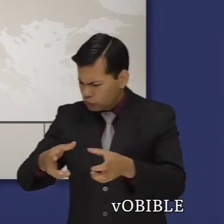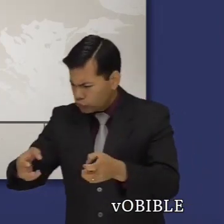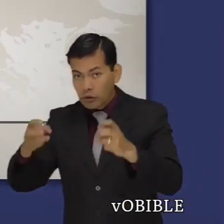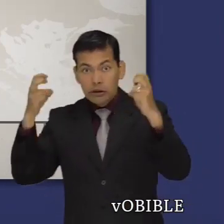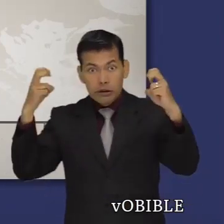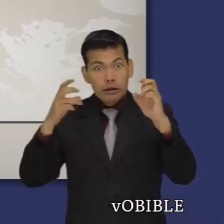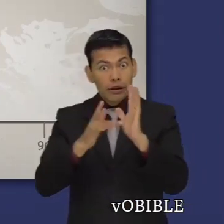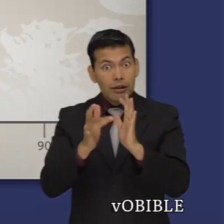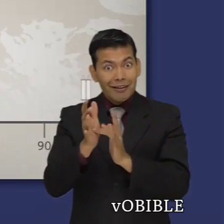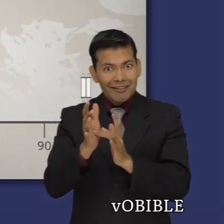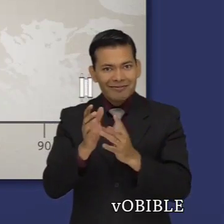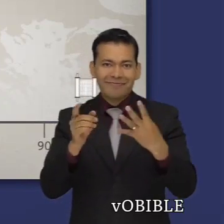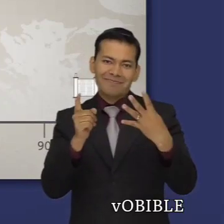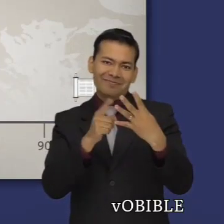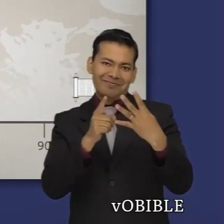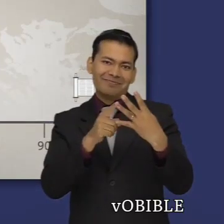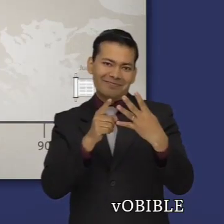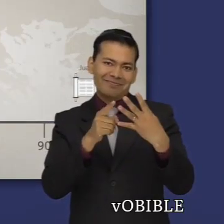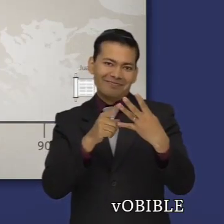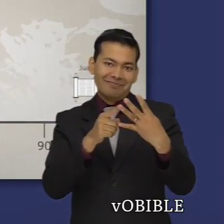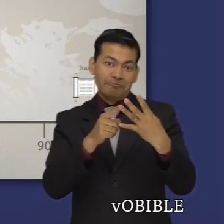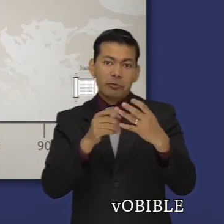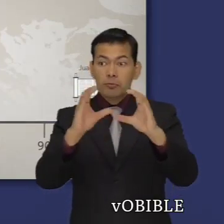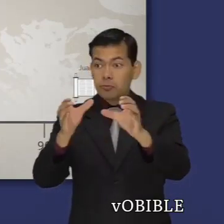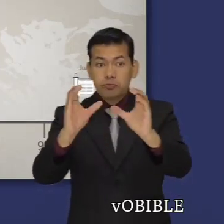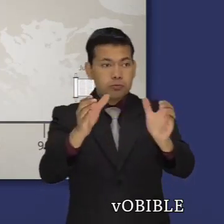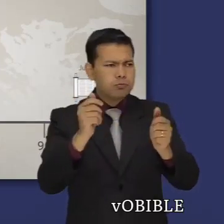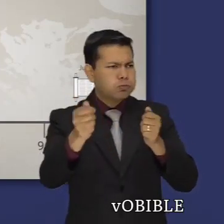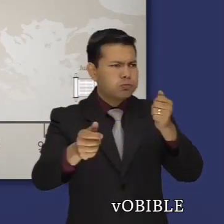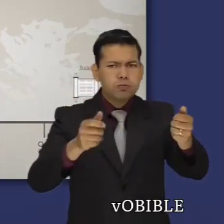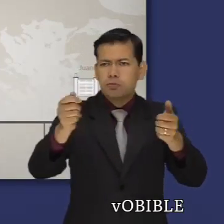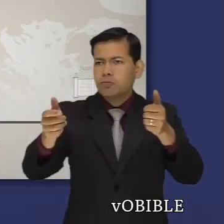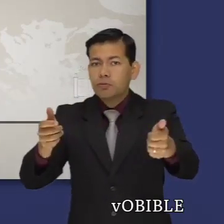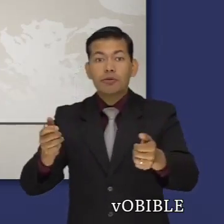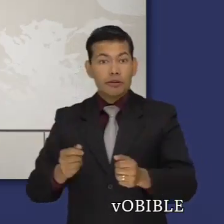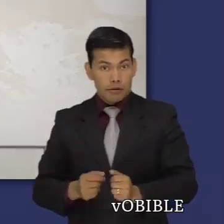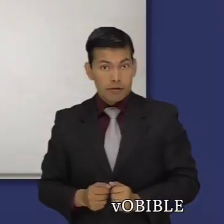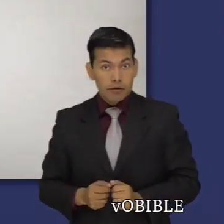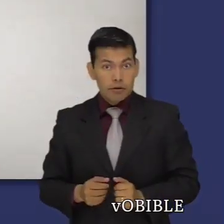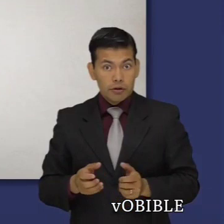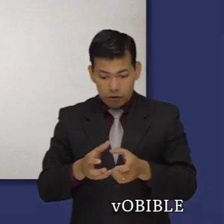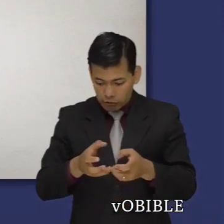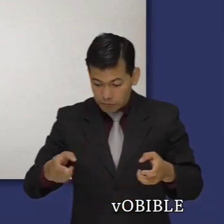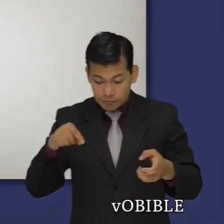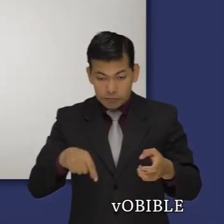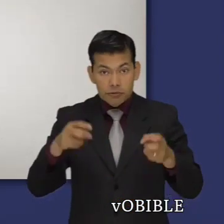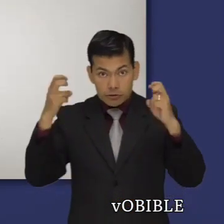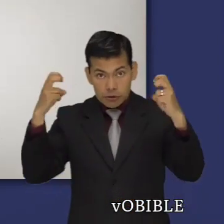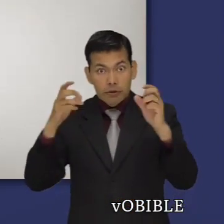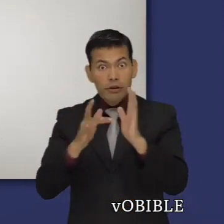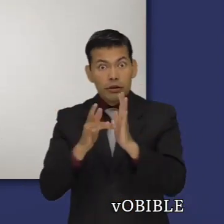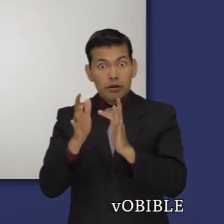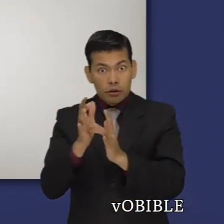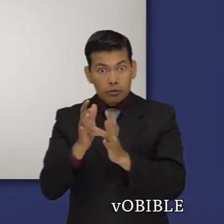Este relato fue el tercer evangelio con el que contaron las primeras congregaciones cristianas. Aunque gran